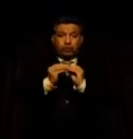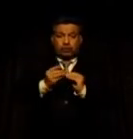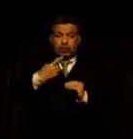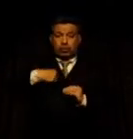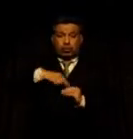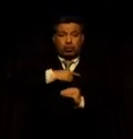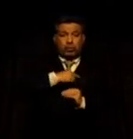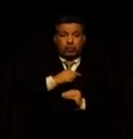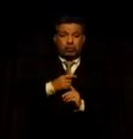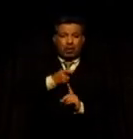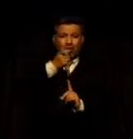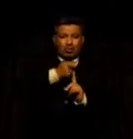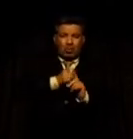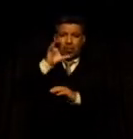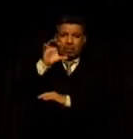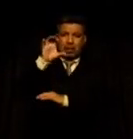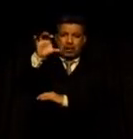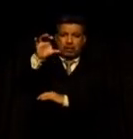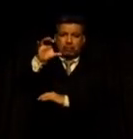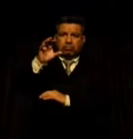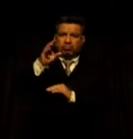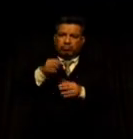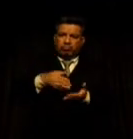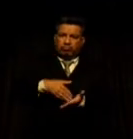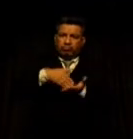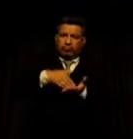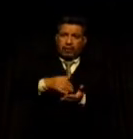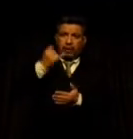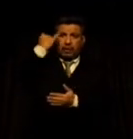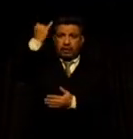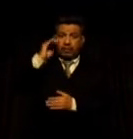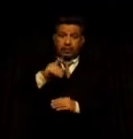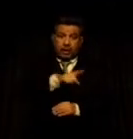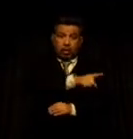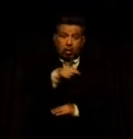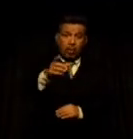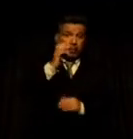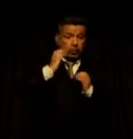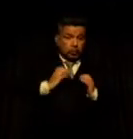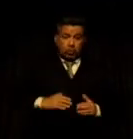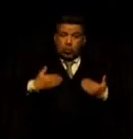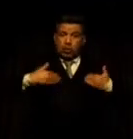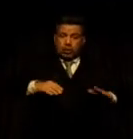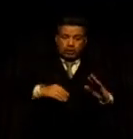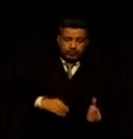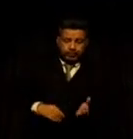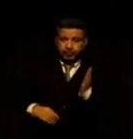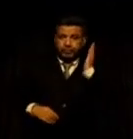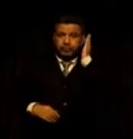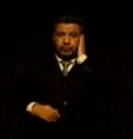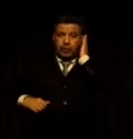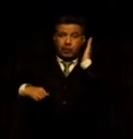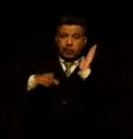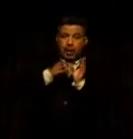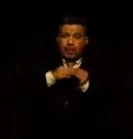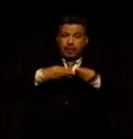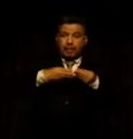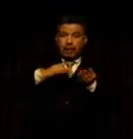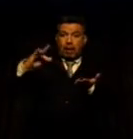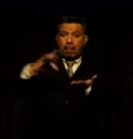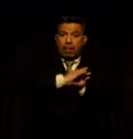como país consolidamos la idea de que con un teléfono inteligente un ciudadano va a tener su billetera digital